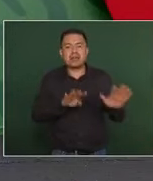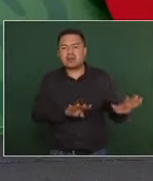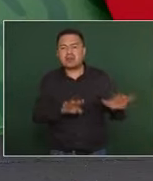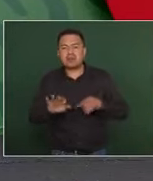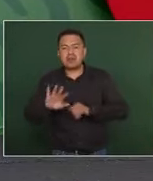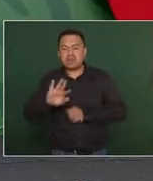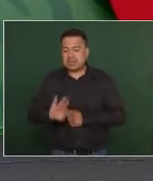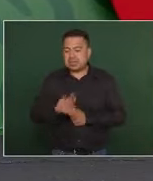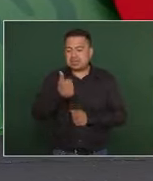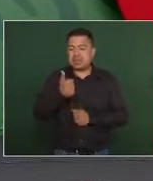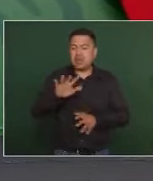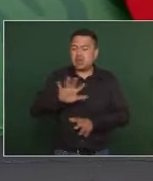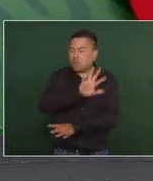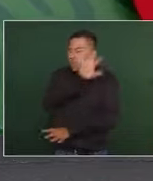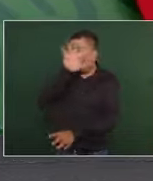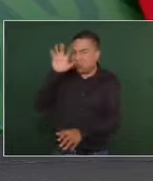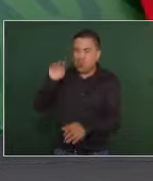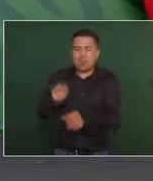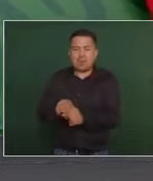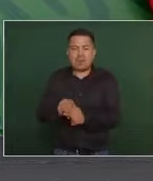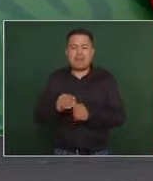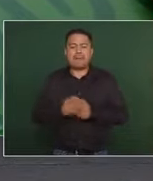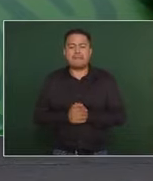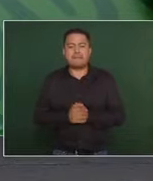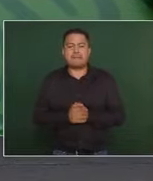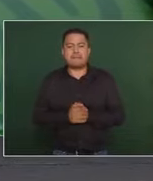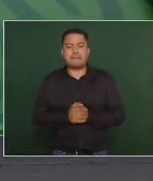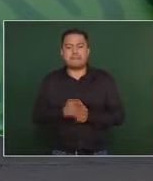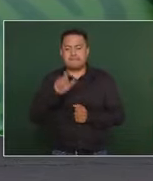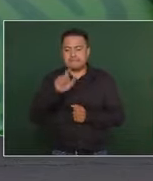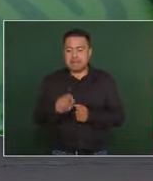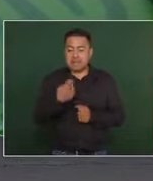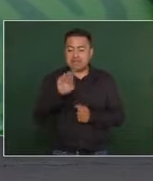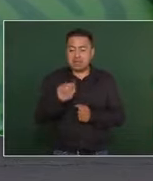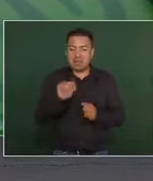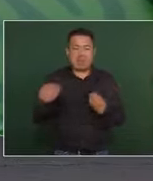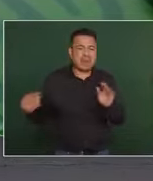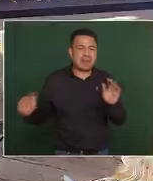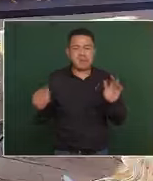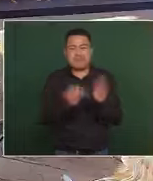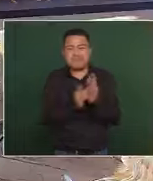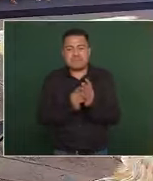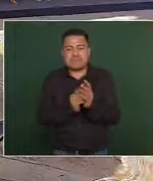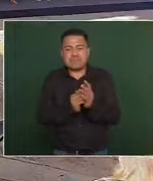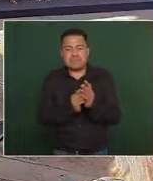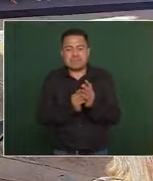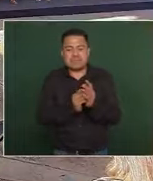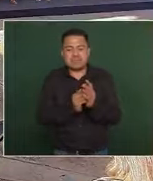6,946. En total, 29,000